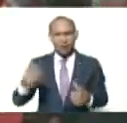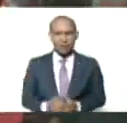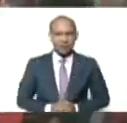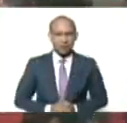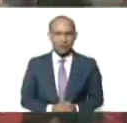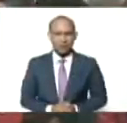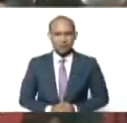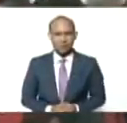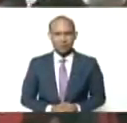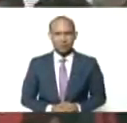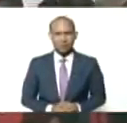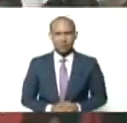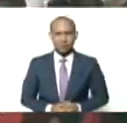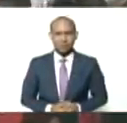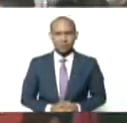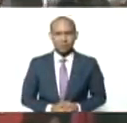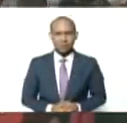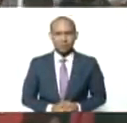Chávez!